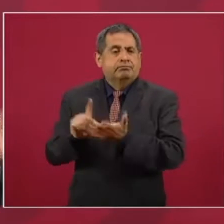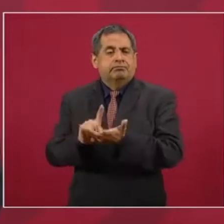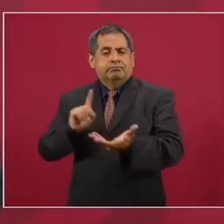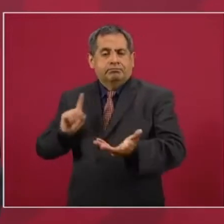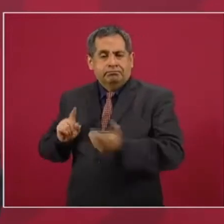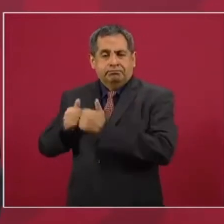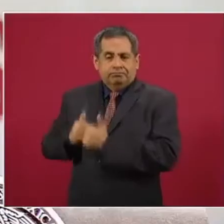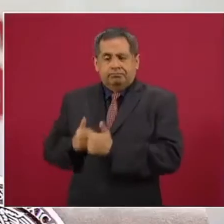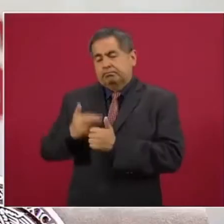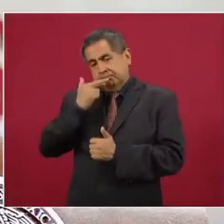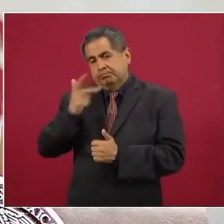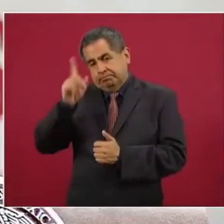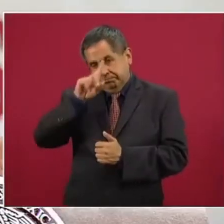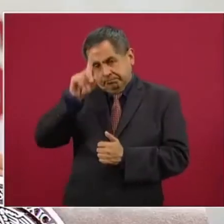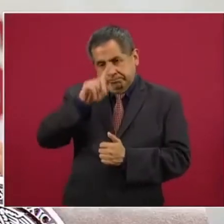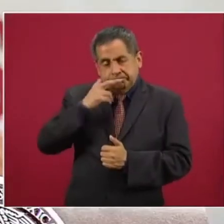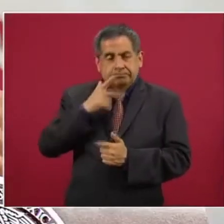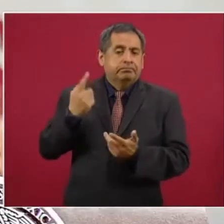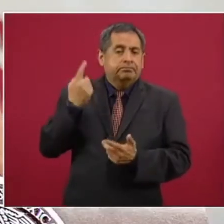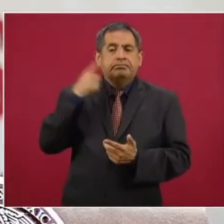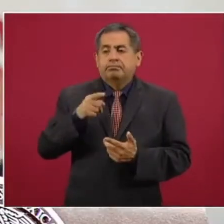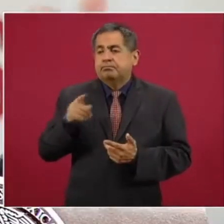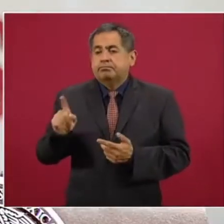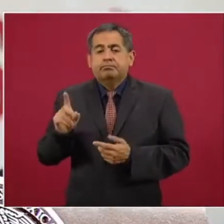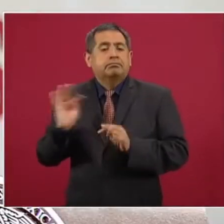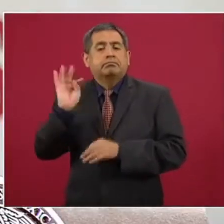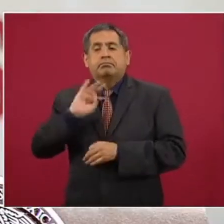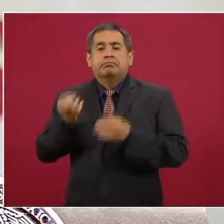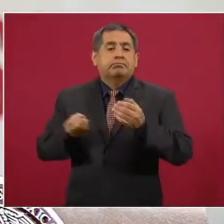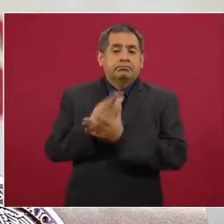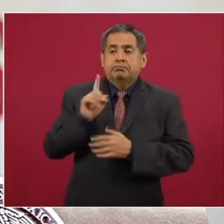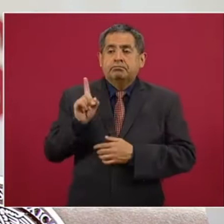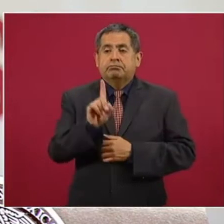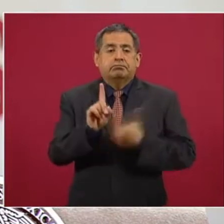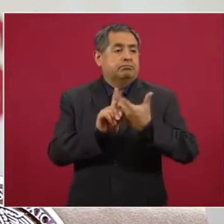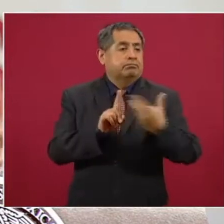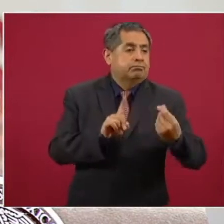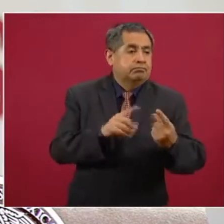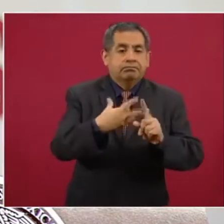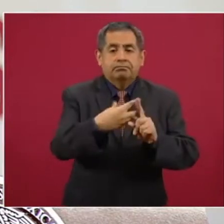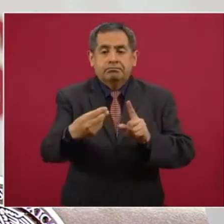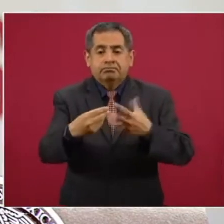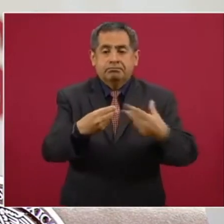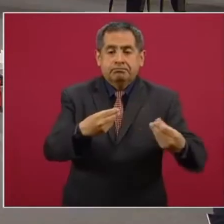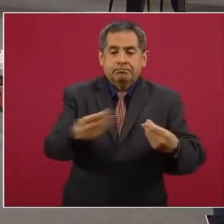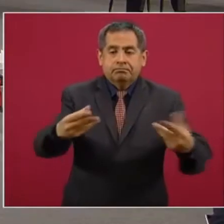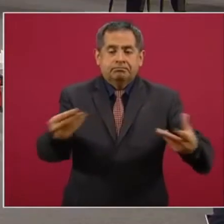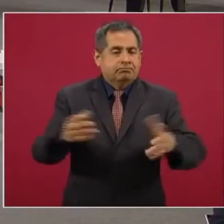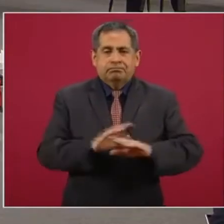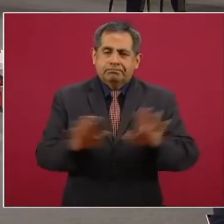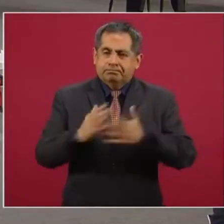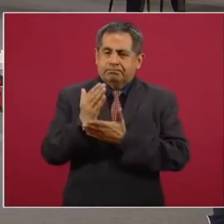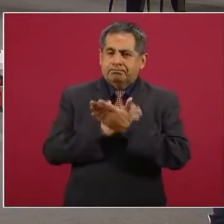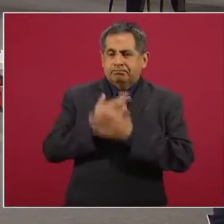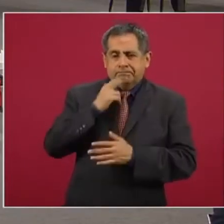decir, en aislamiento domiciliar, con el propósito de que no continúen contagiando a otras personas. Eso se ha venido haciendo desde el inicio